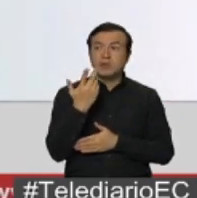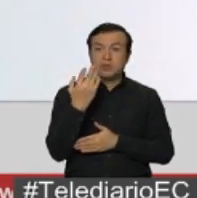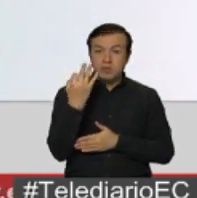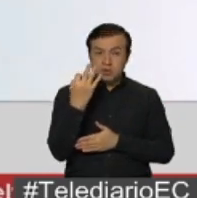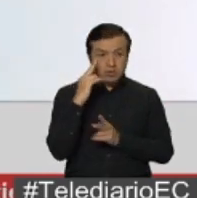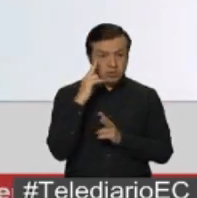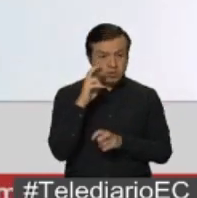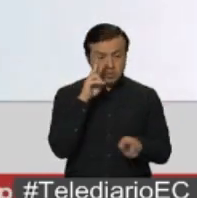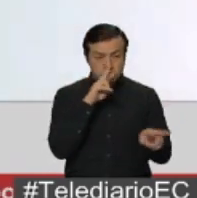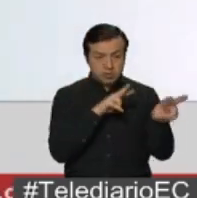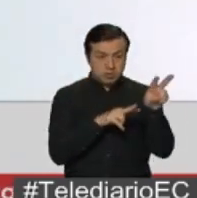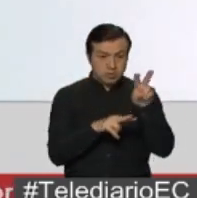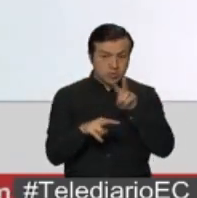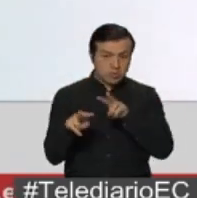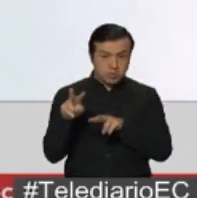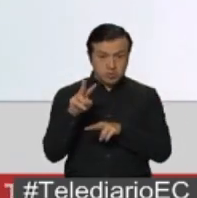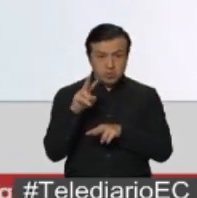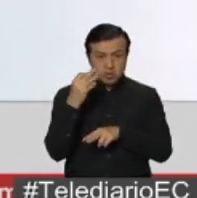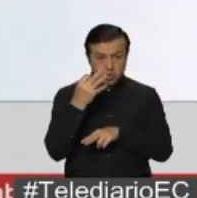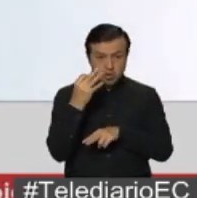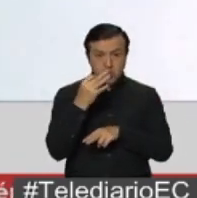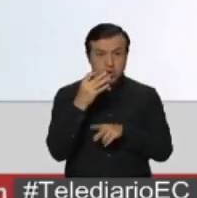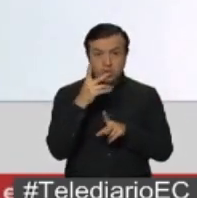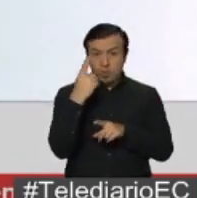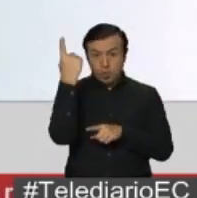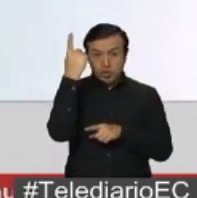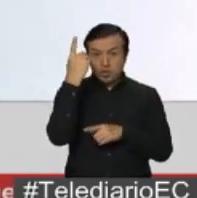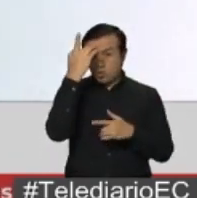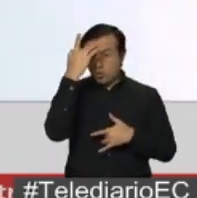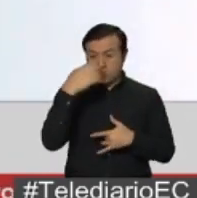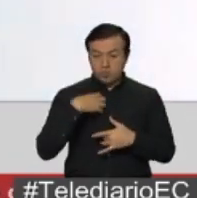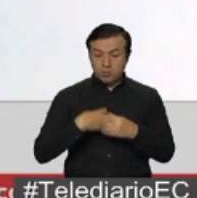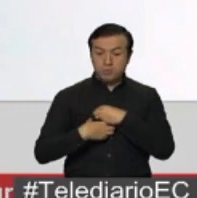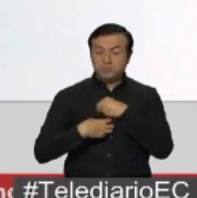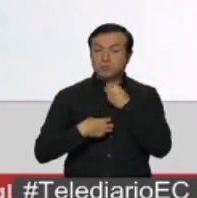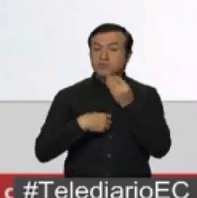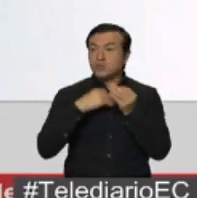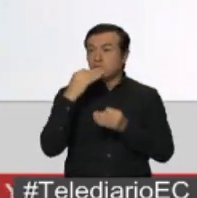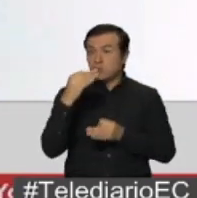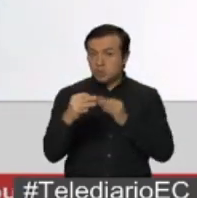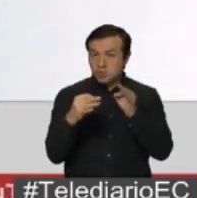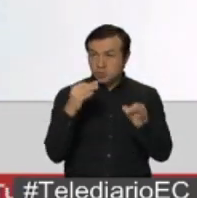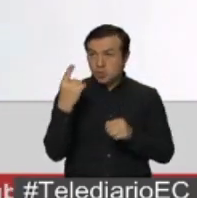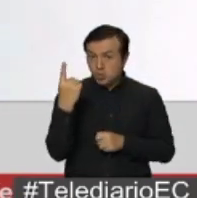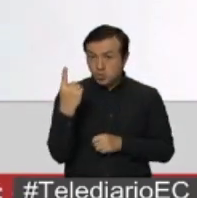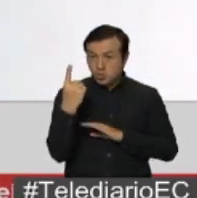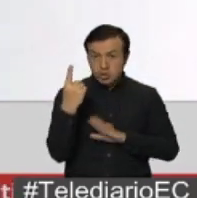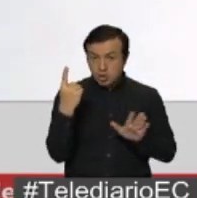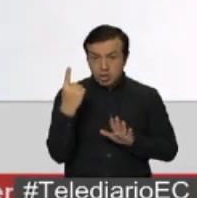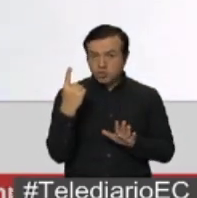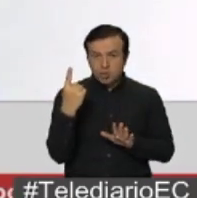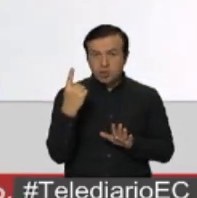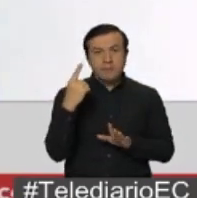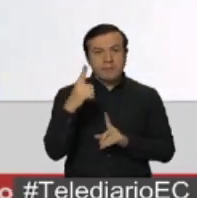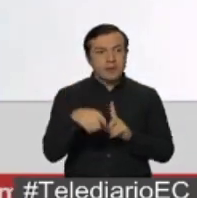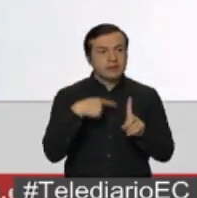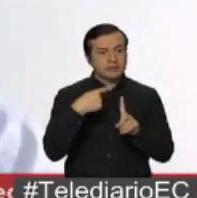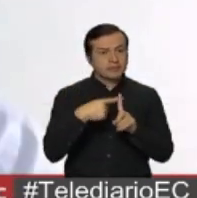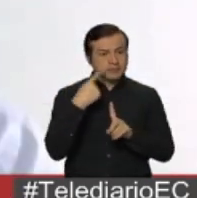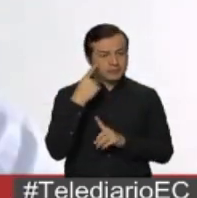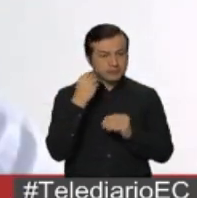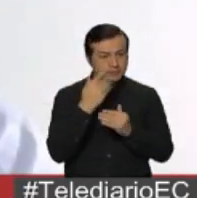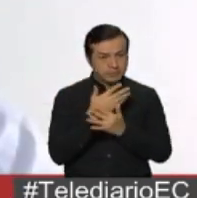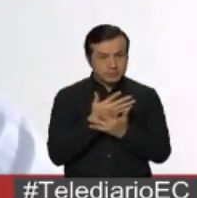se está investigando el otro tema es lo que lo que la adulta estaba mencionando la detección epidemiológica